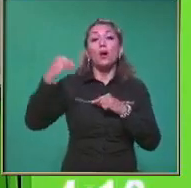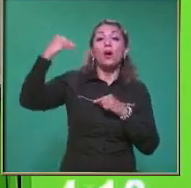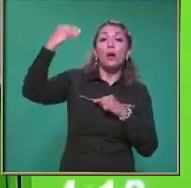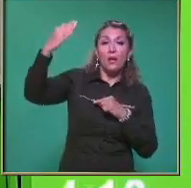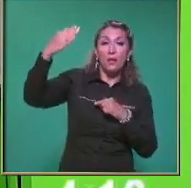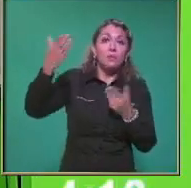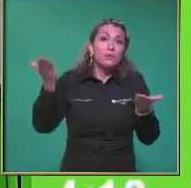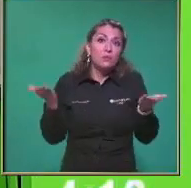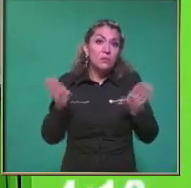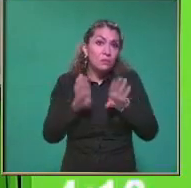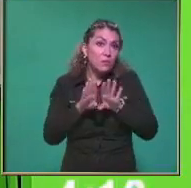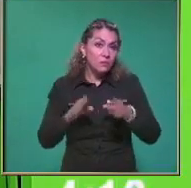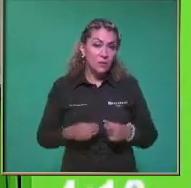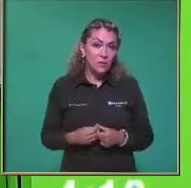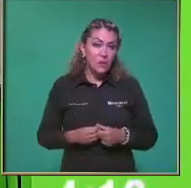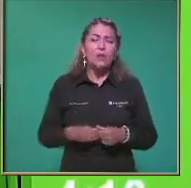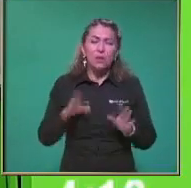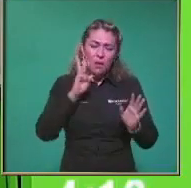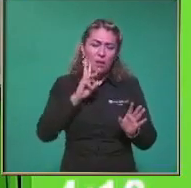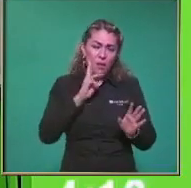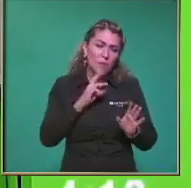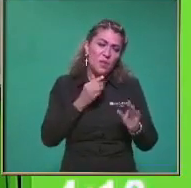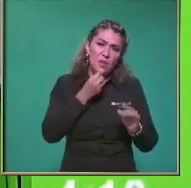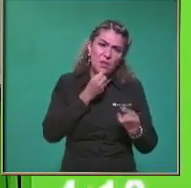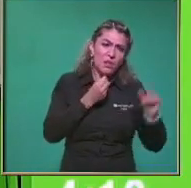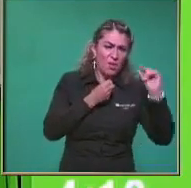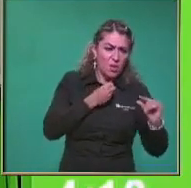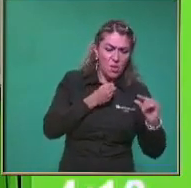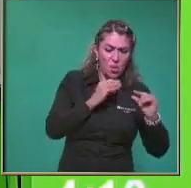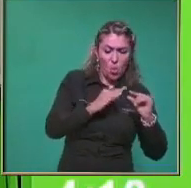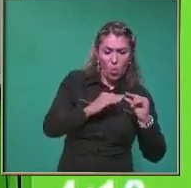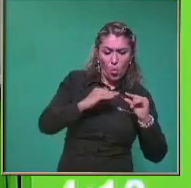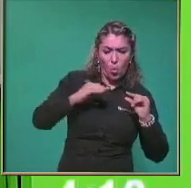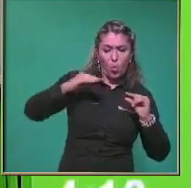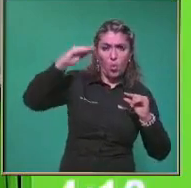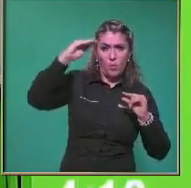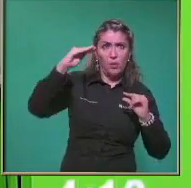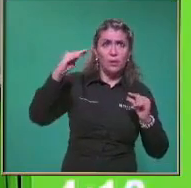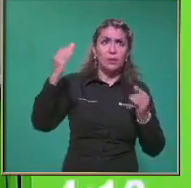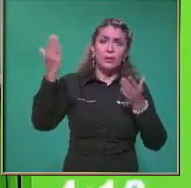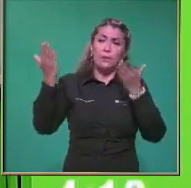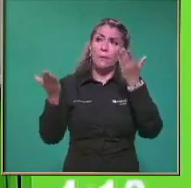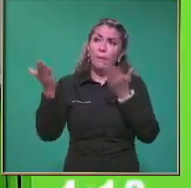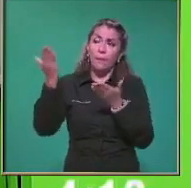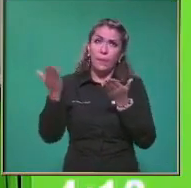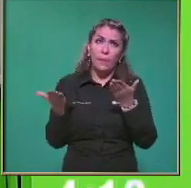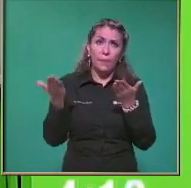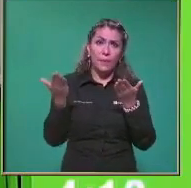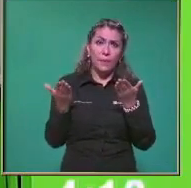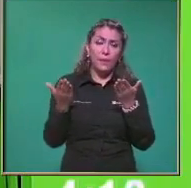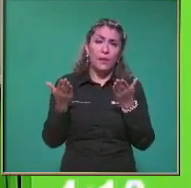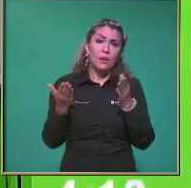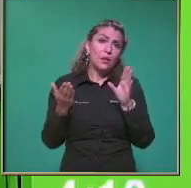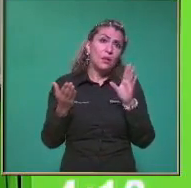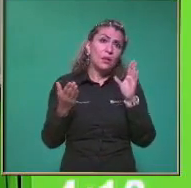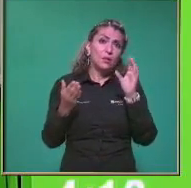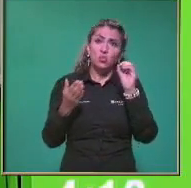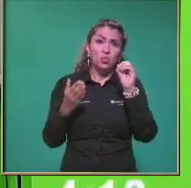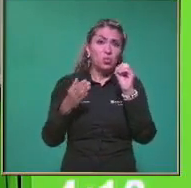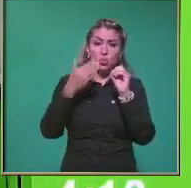vamos a suponer que me dicen de menor a mayor. Primero, me doy cuenta que tengo 2 cantidades que tienen